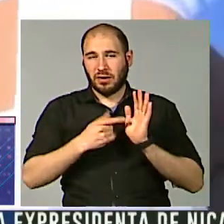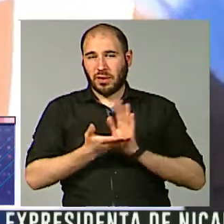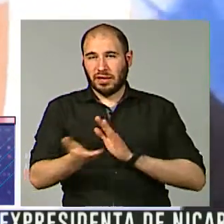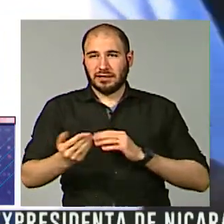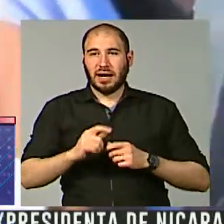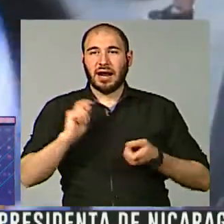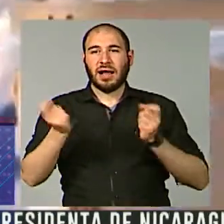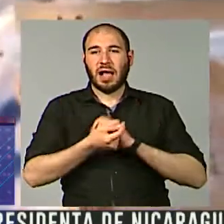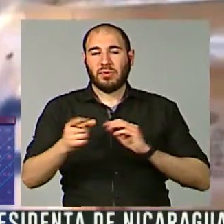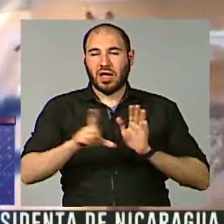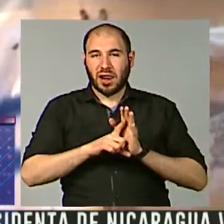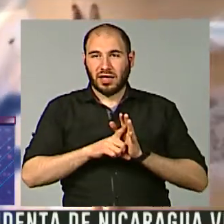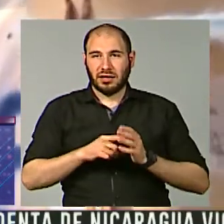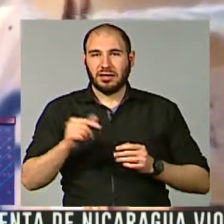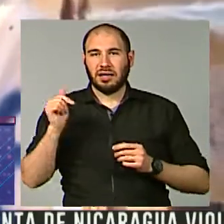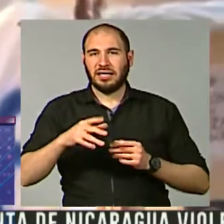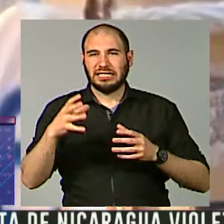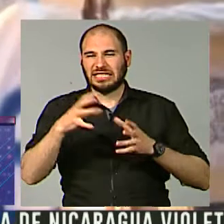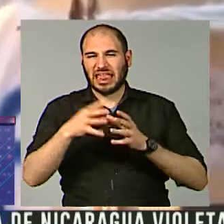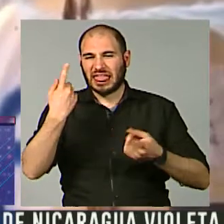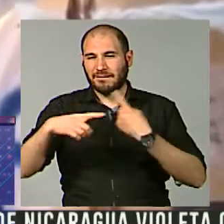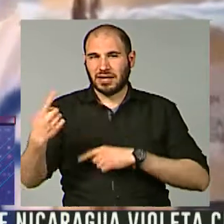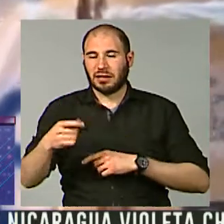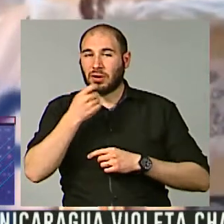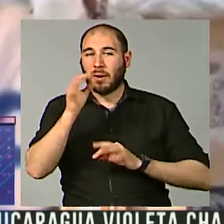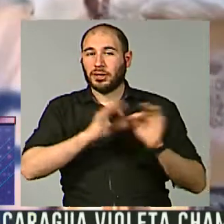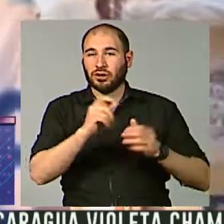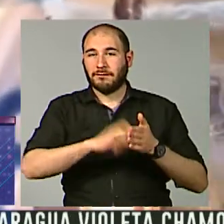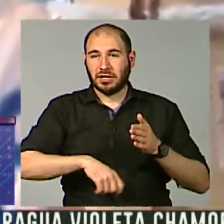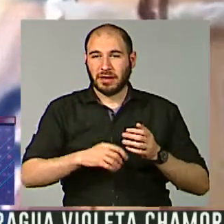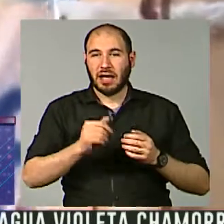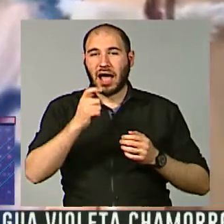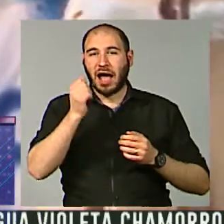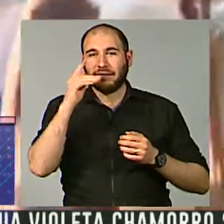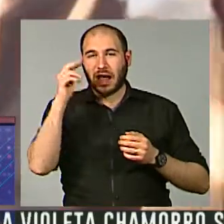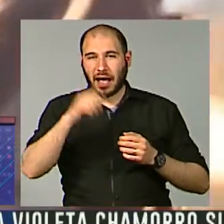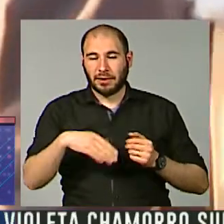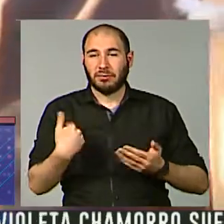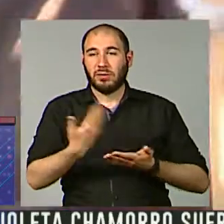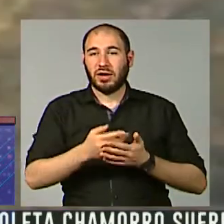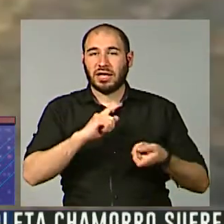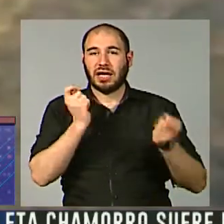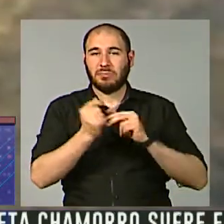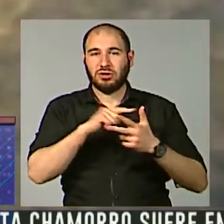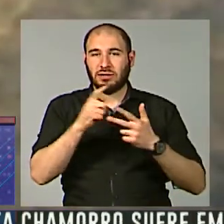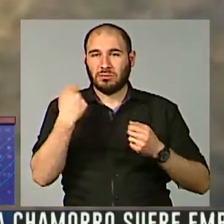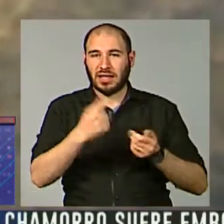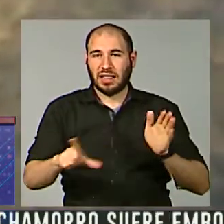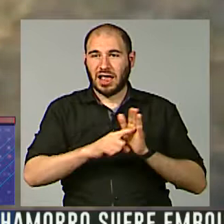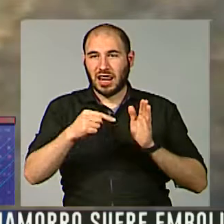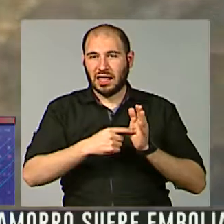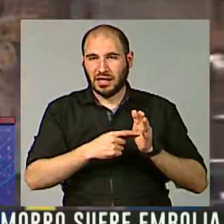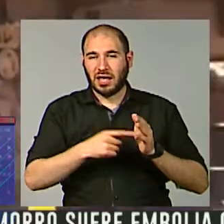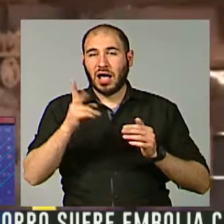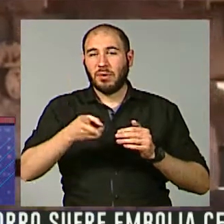sí, para modificar esta ley, que han generado distintas reacciones. Por ejemplo, el proyecto firmado por Alejandro Abrán, que propone tres cambios sustanciales en la ley, deja